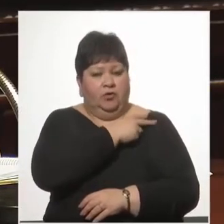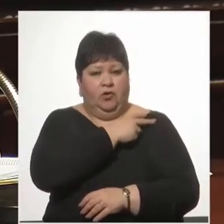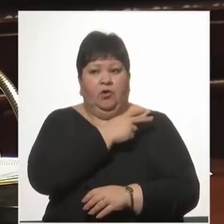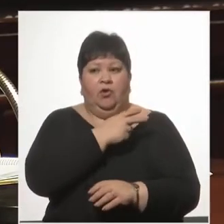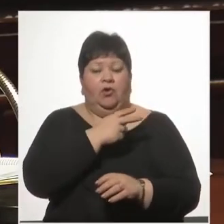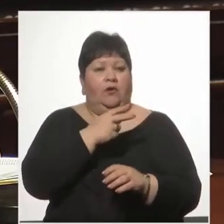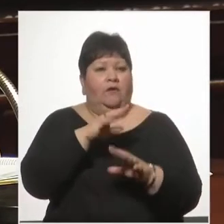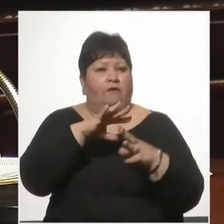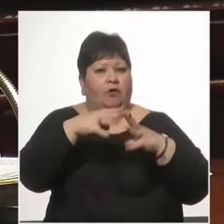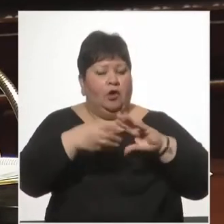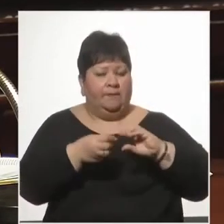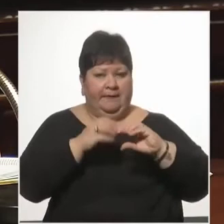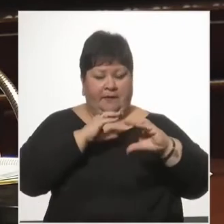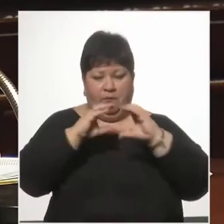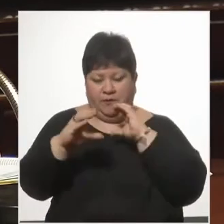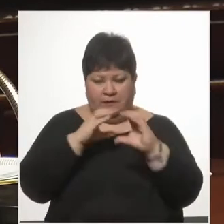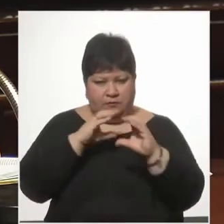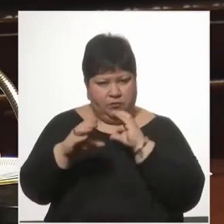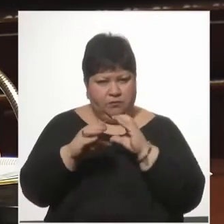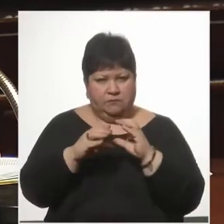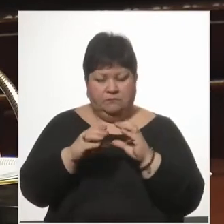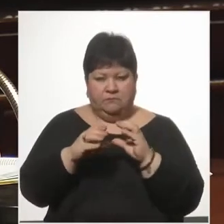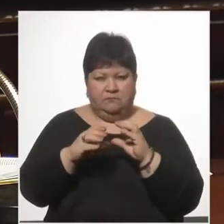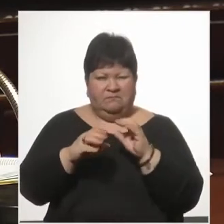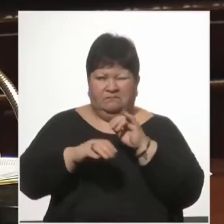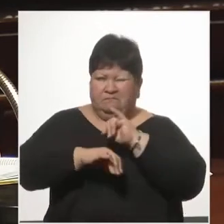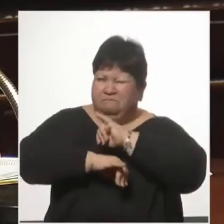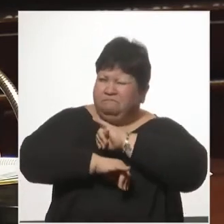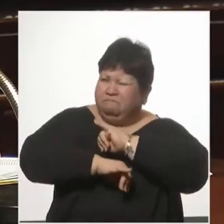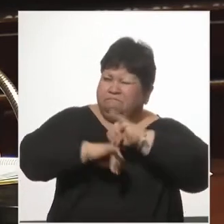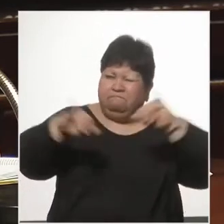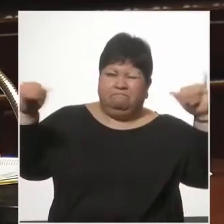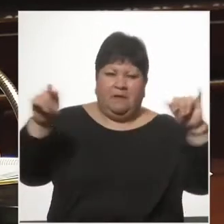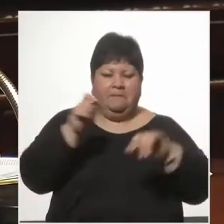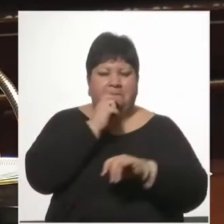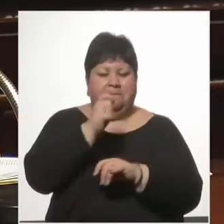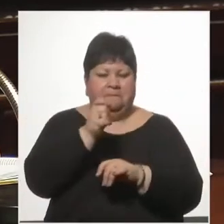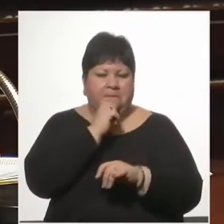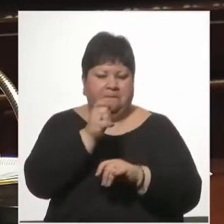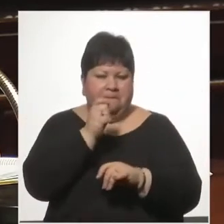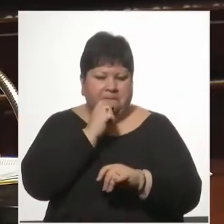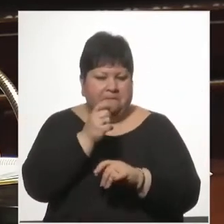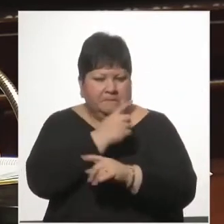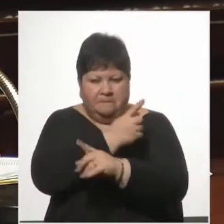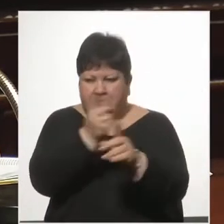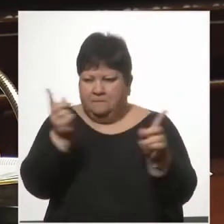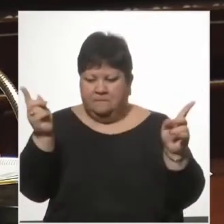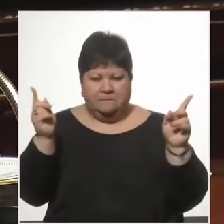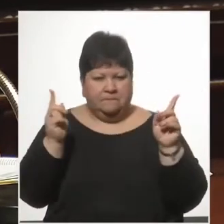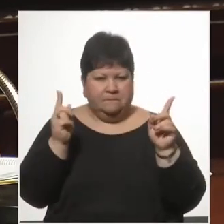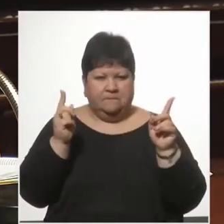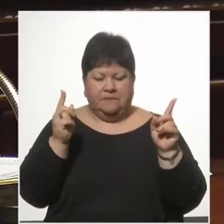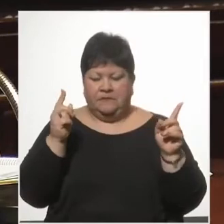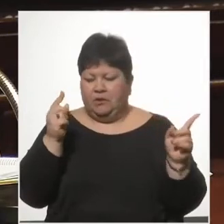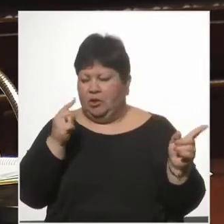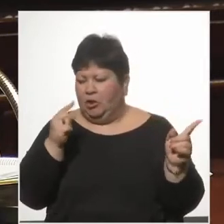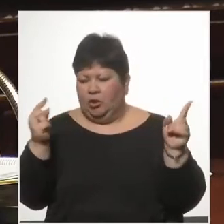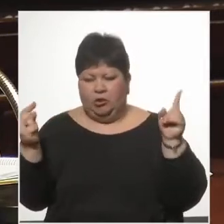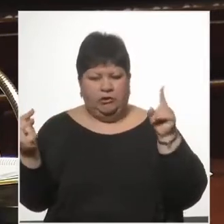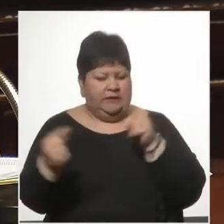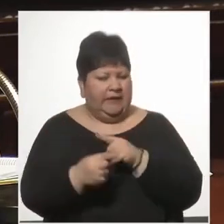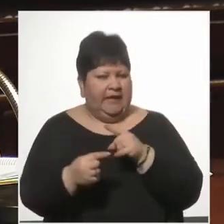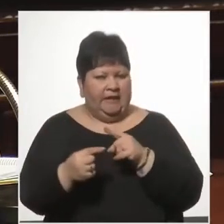comunicación, con esa desmesurada explotación mediática, logra exactamente el efecto contrario al